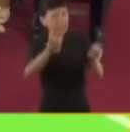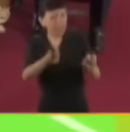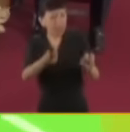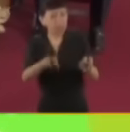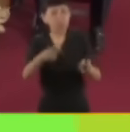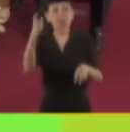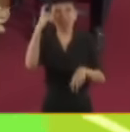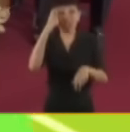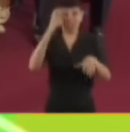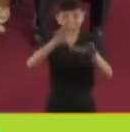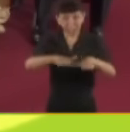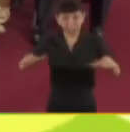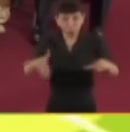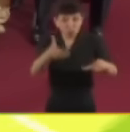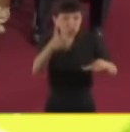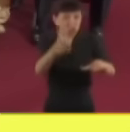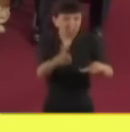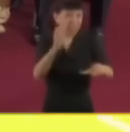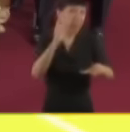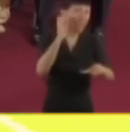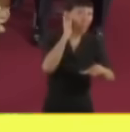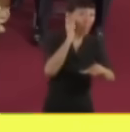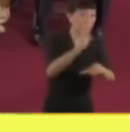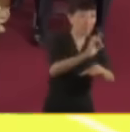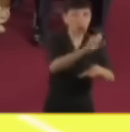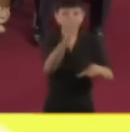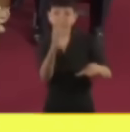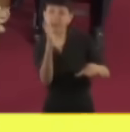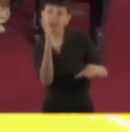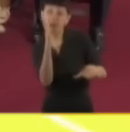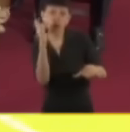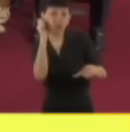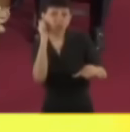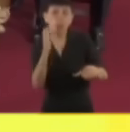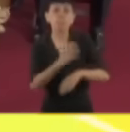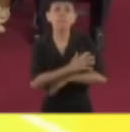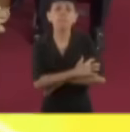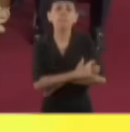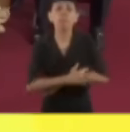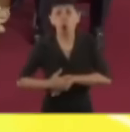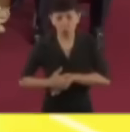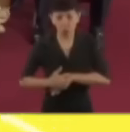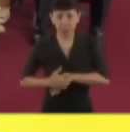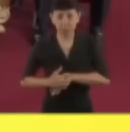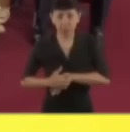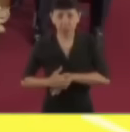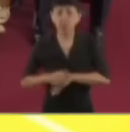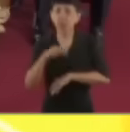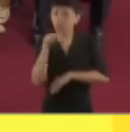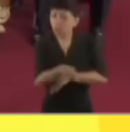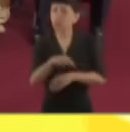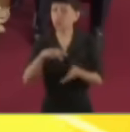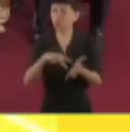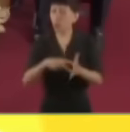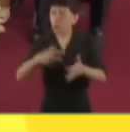condiciones que tiene que tener un DNU. En consecuencia, este no las cumpliría. Yo no soy nadie para decir si es constitucional